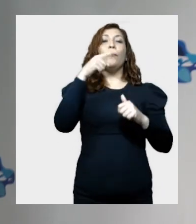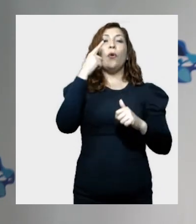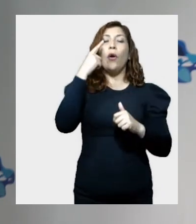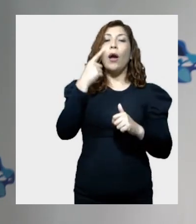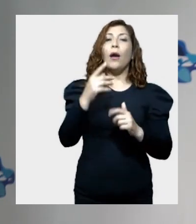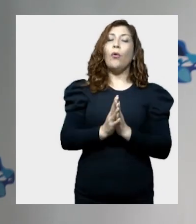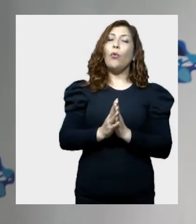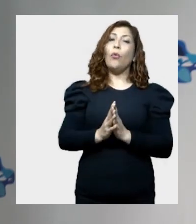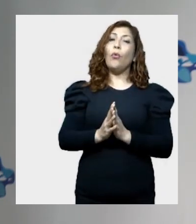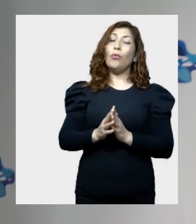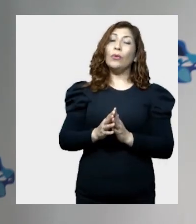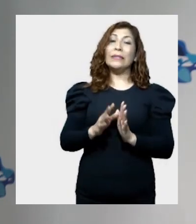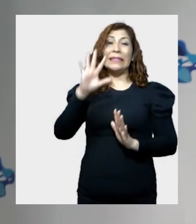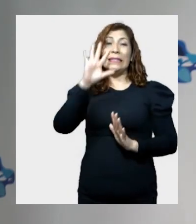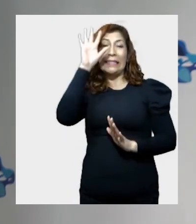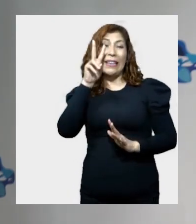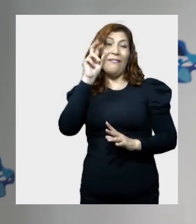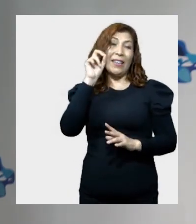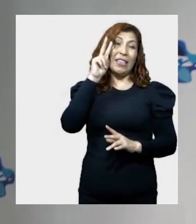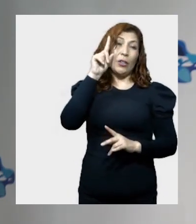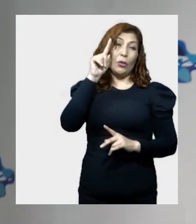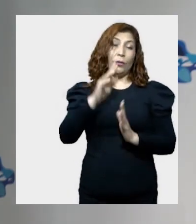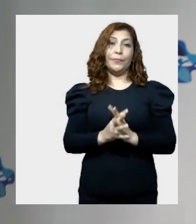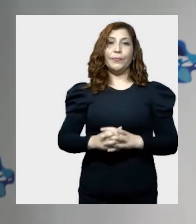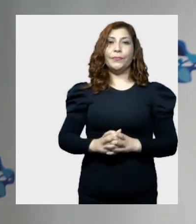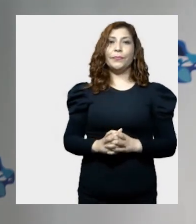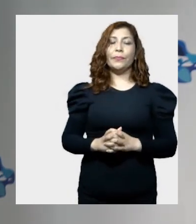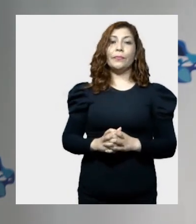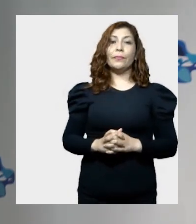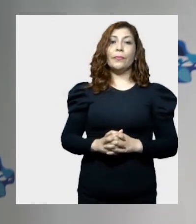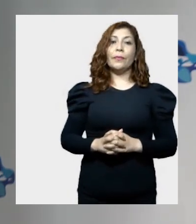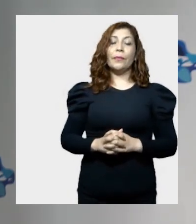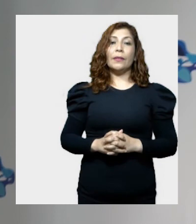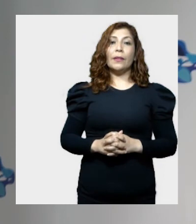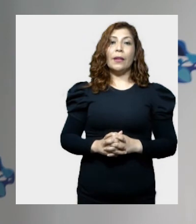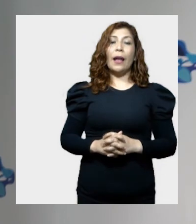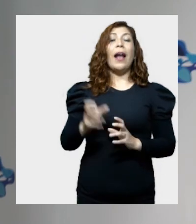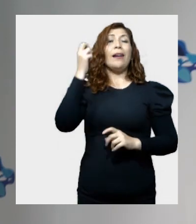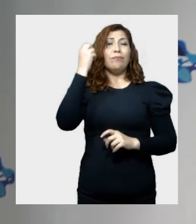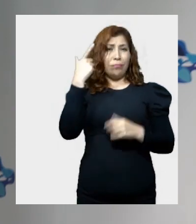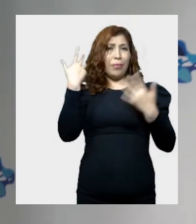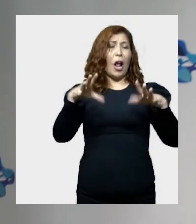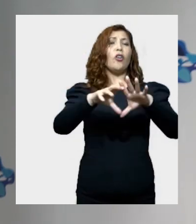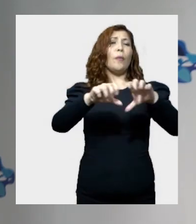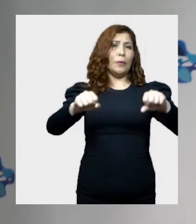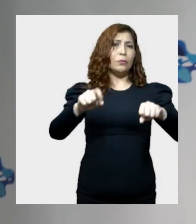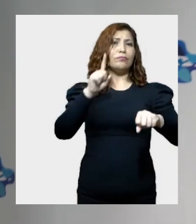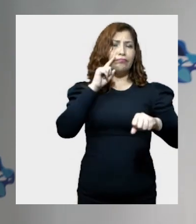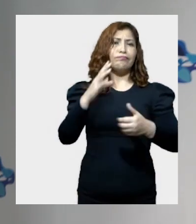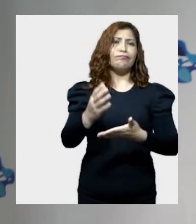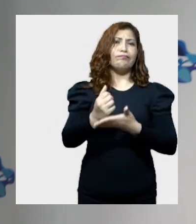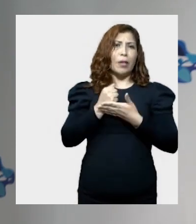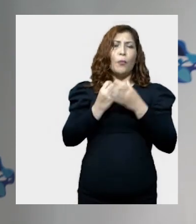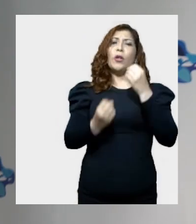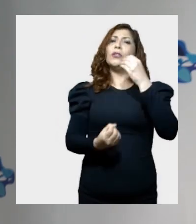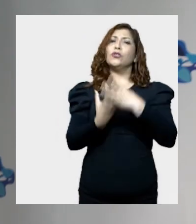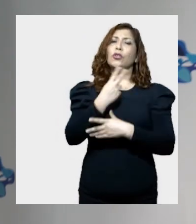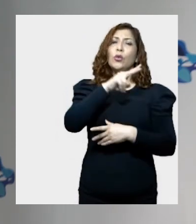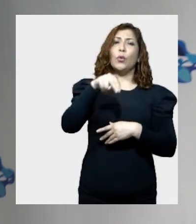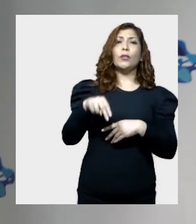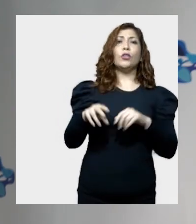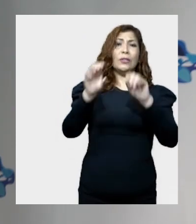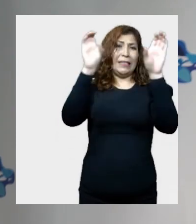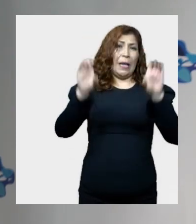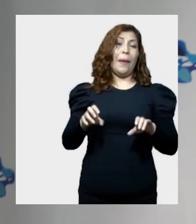incierto escenario 2021. Coherentes con los compromisos adquiridos con respecto a la modernización de nuestros sistemas